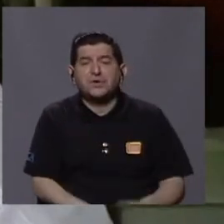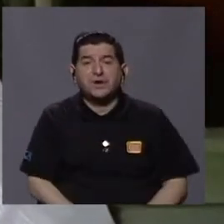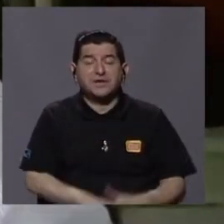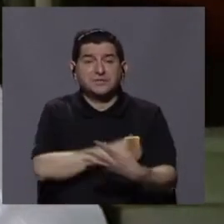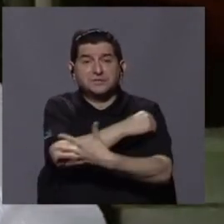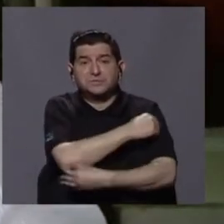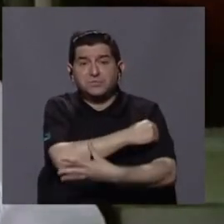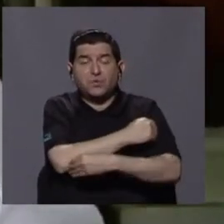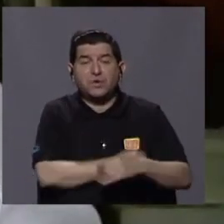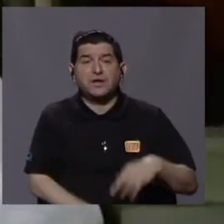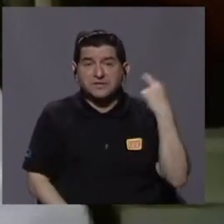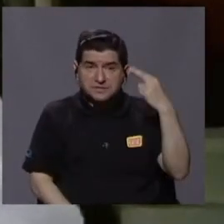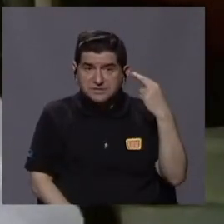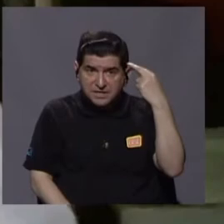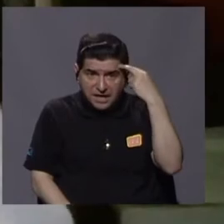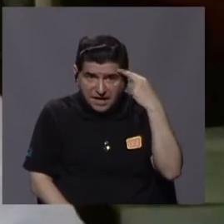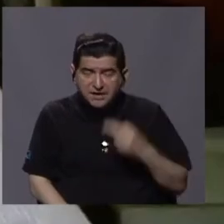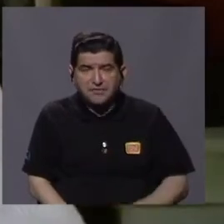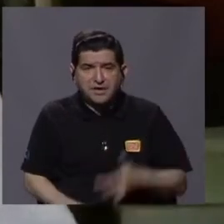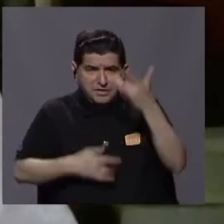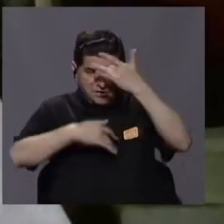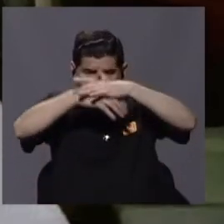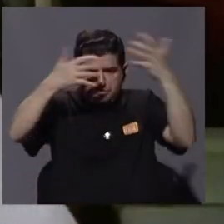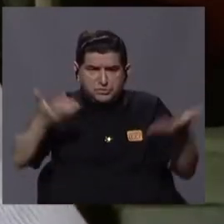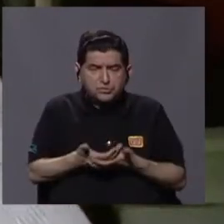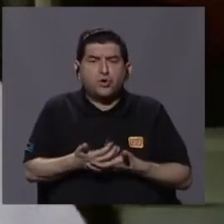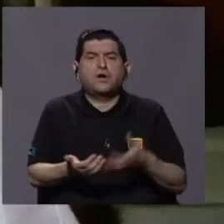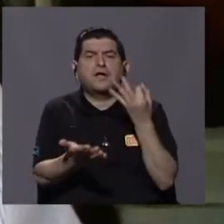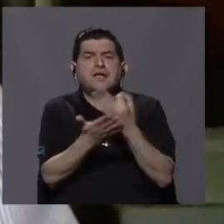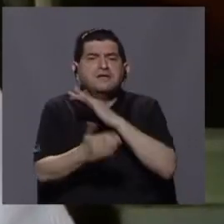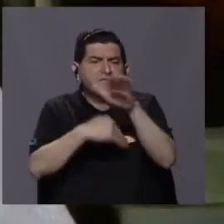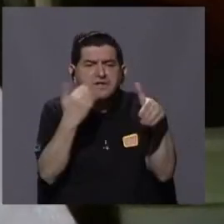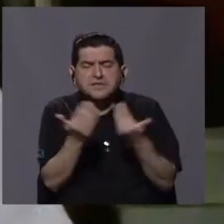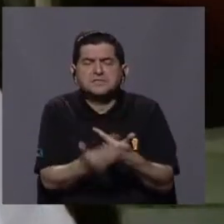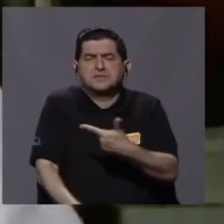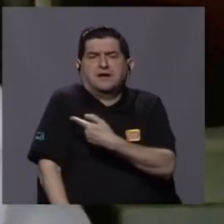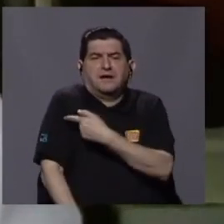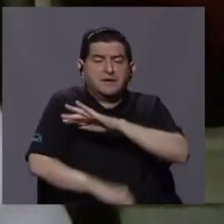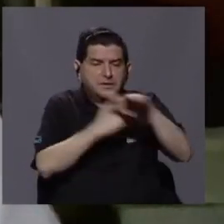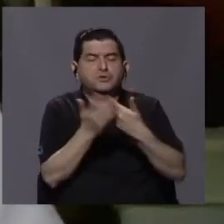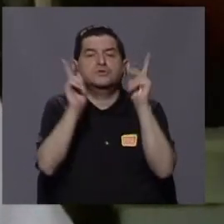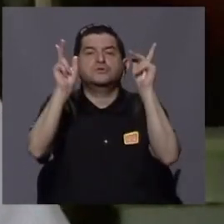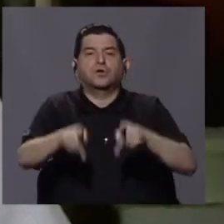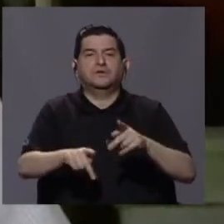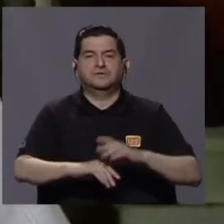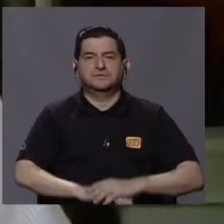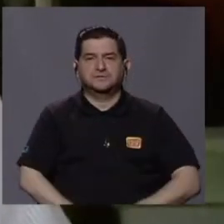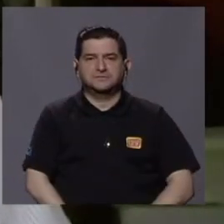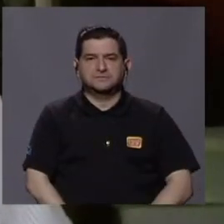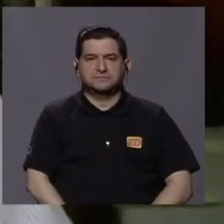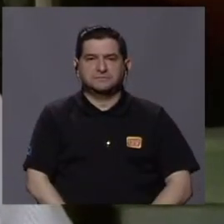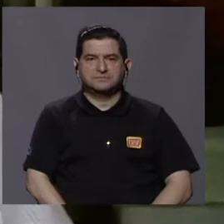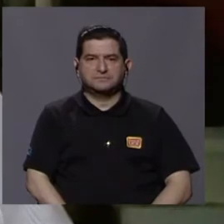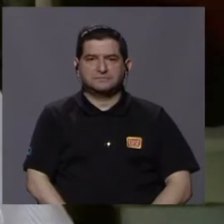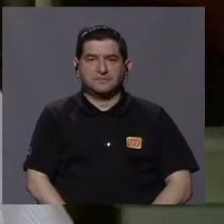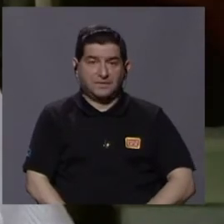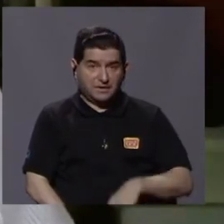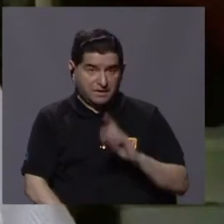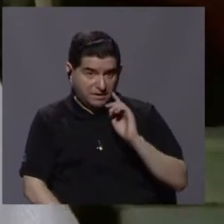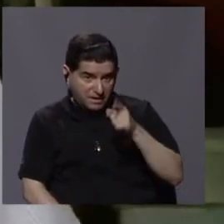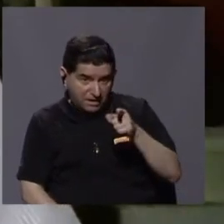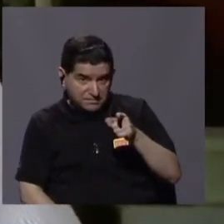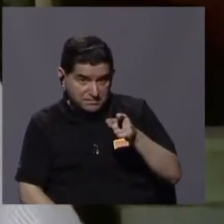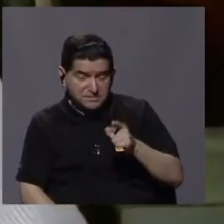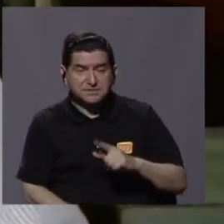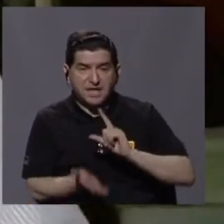la acadèmia y pudieran financiar totalmente todas las vacunas para todo el mundo esa es